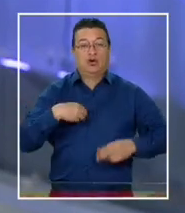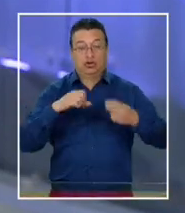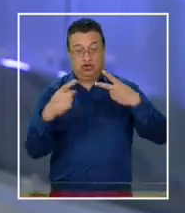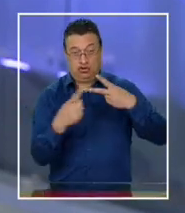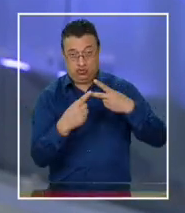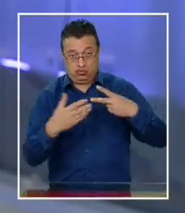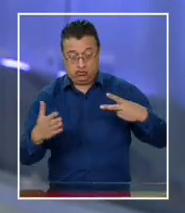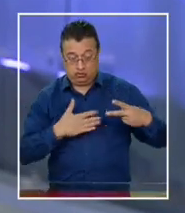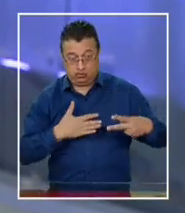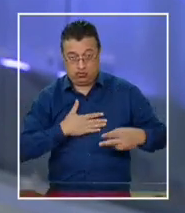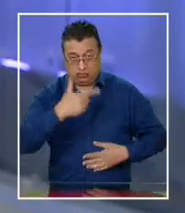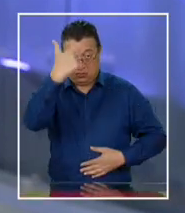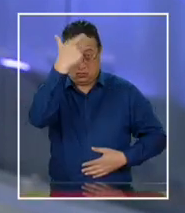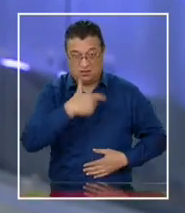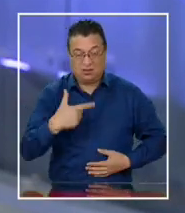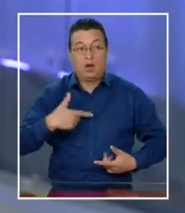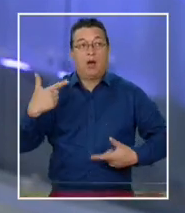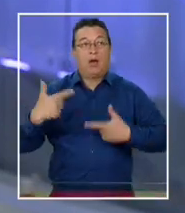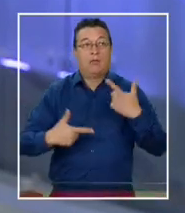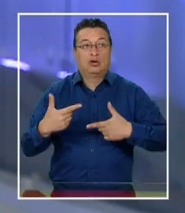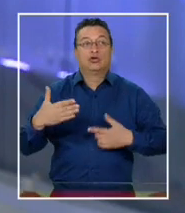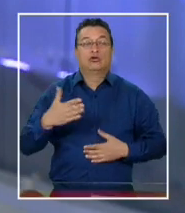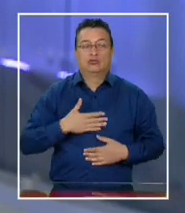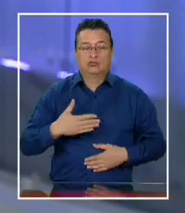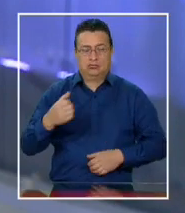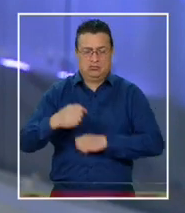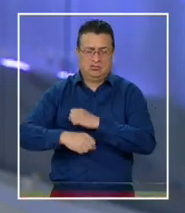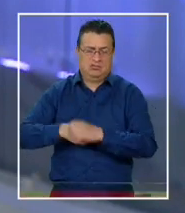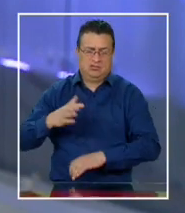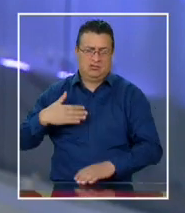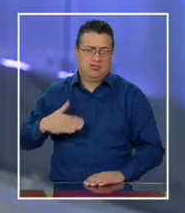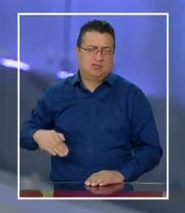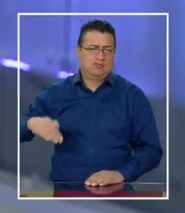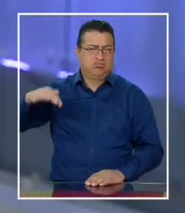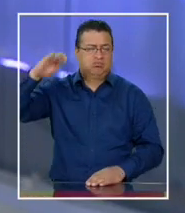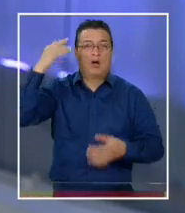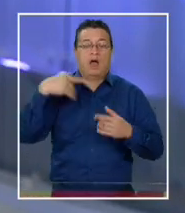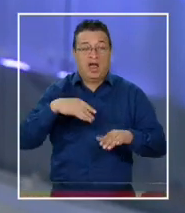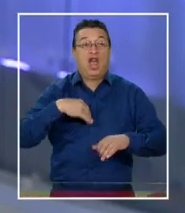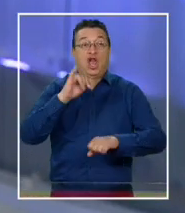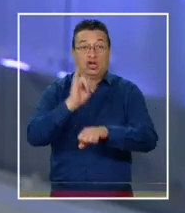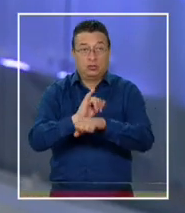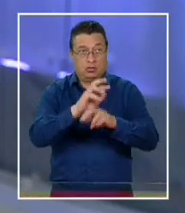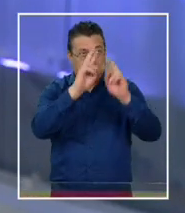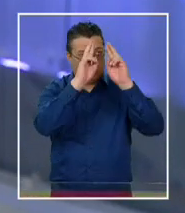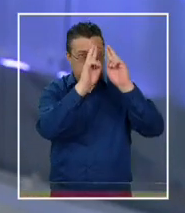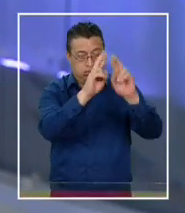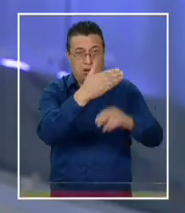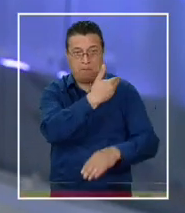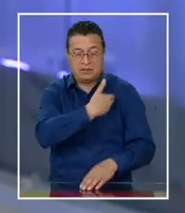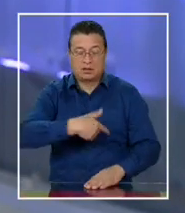como persona política soy de una escuela en que la institución de la presidencia de la república se toma muy en serio